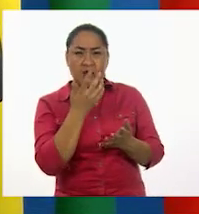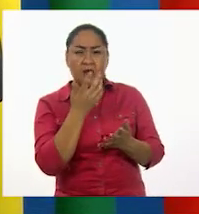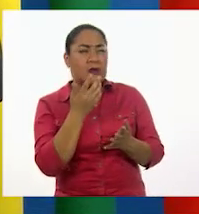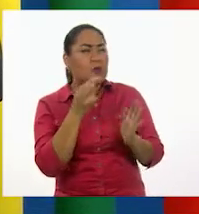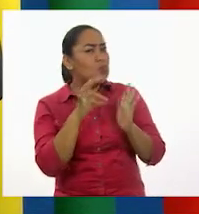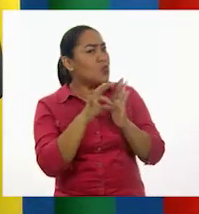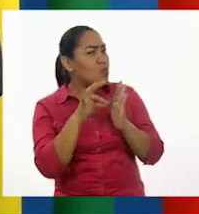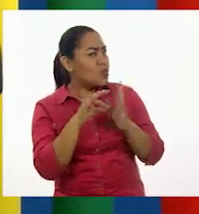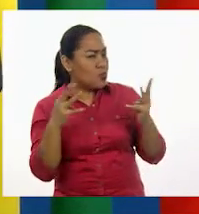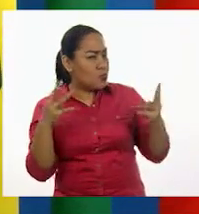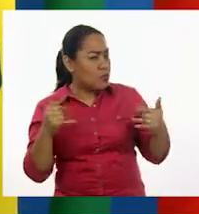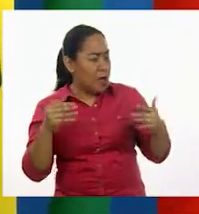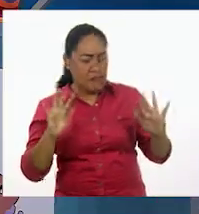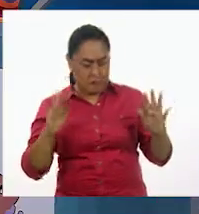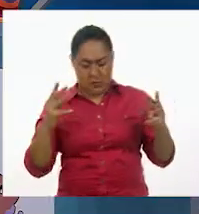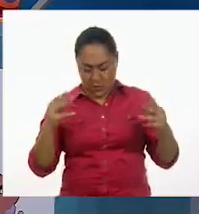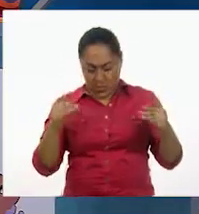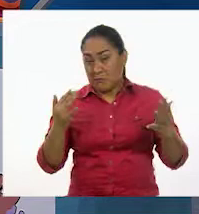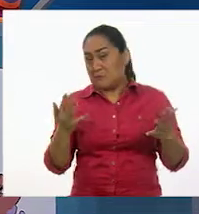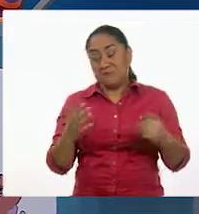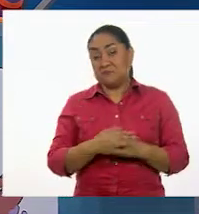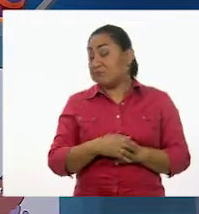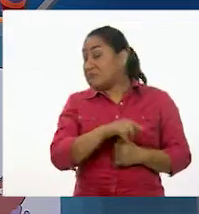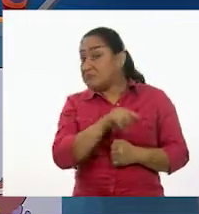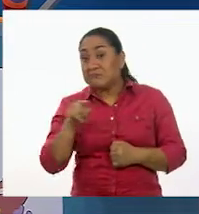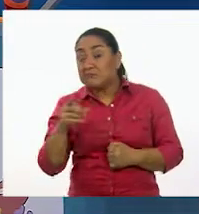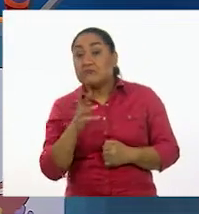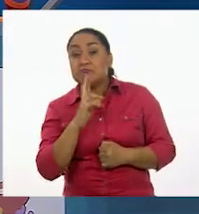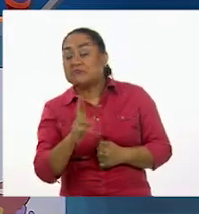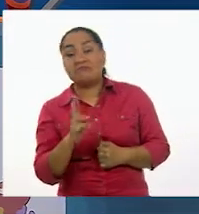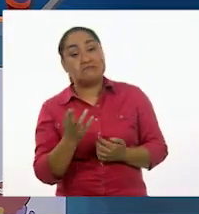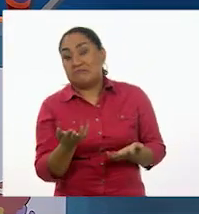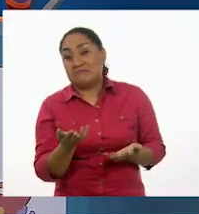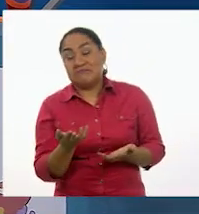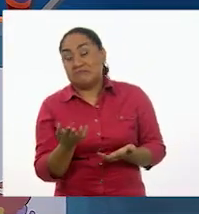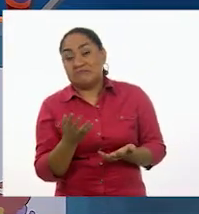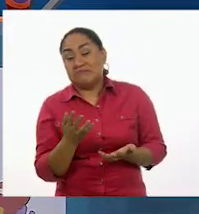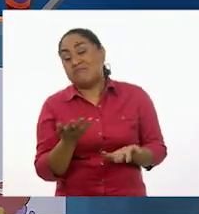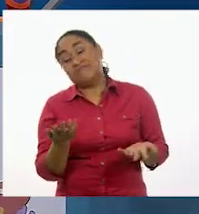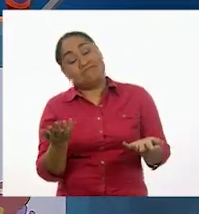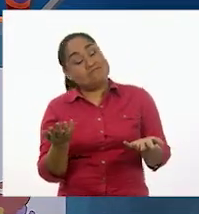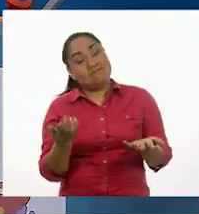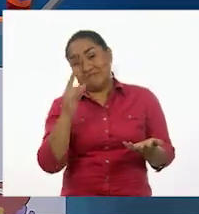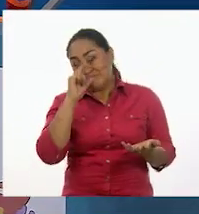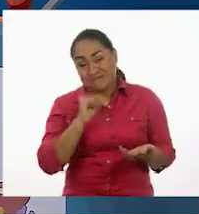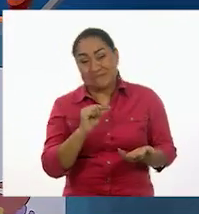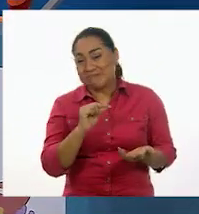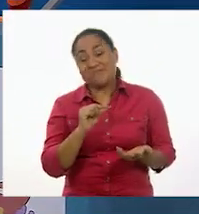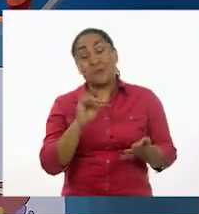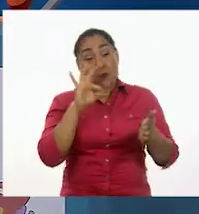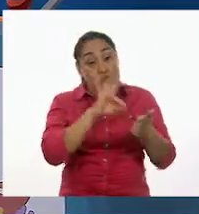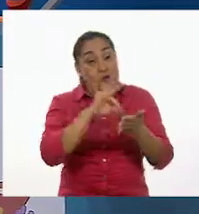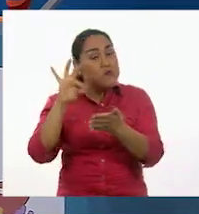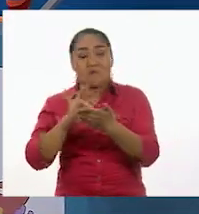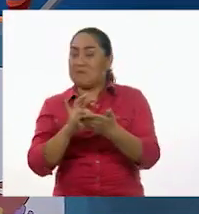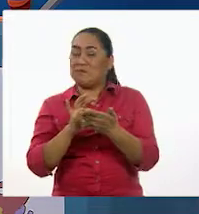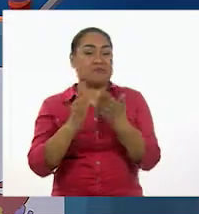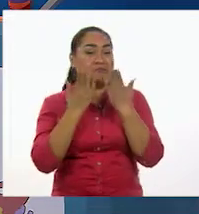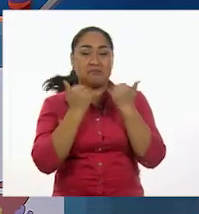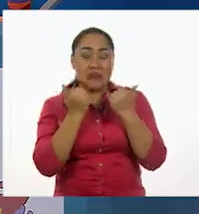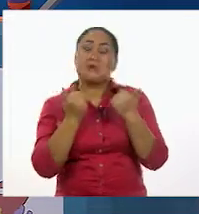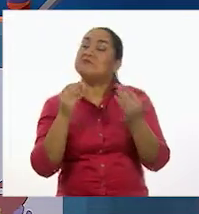los puntos? 3-3, ¿no? Pues ninguno de los dos dio la respuesta correcta a esta pregunta, así que en esta ronda no hubo puntos y seguimos